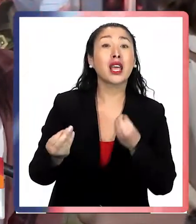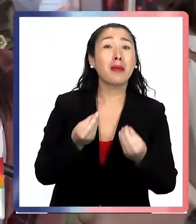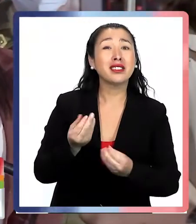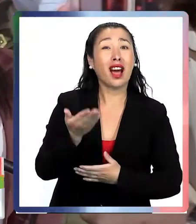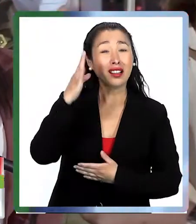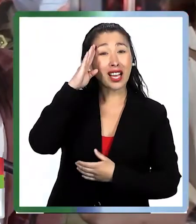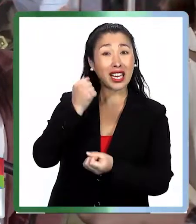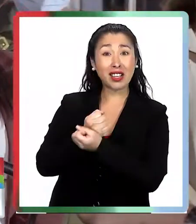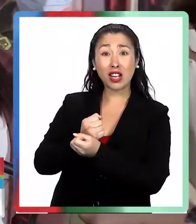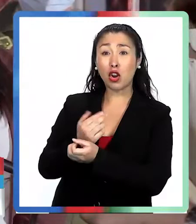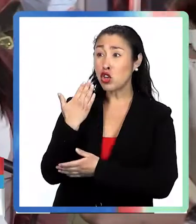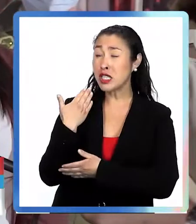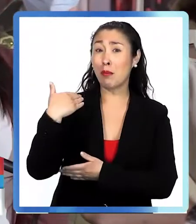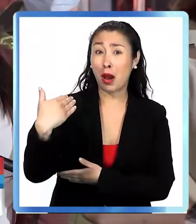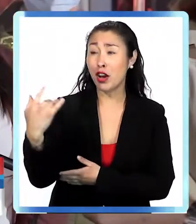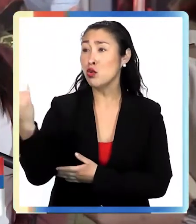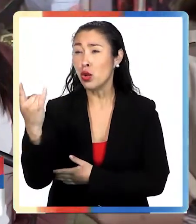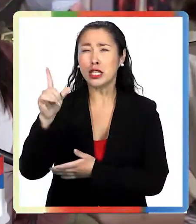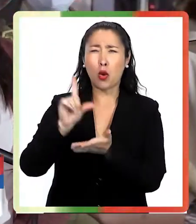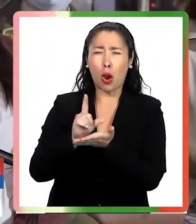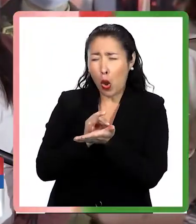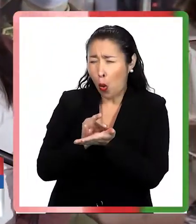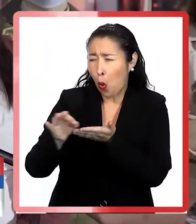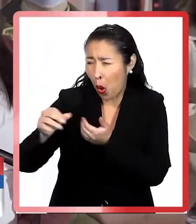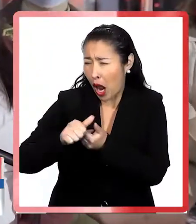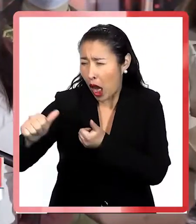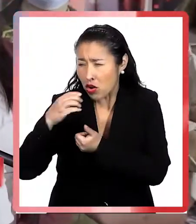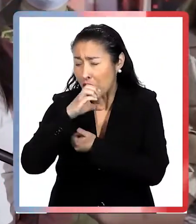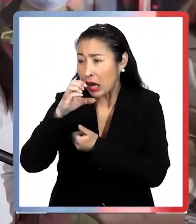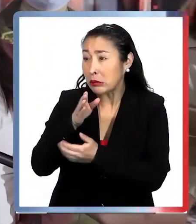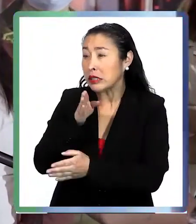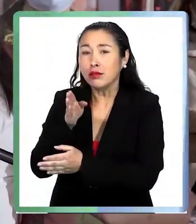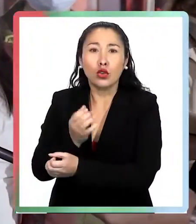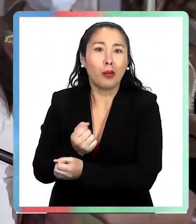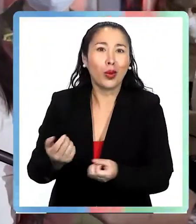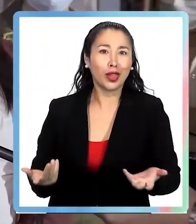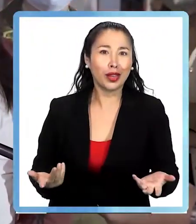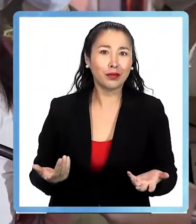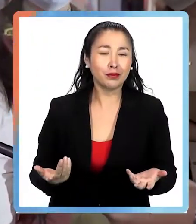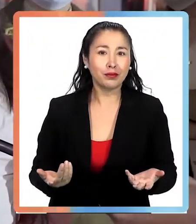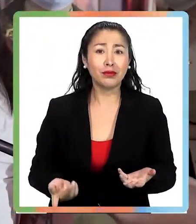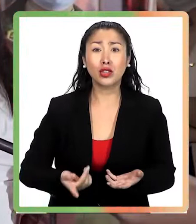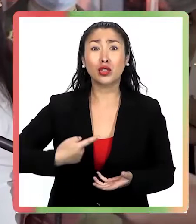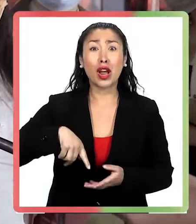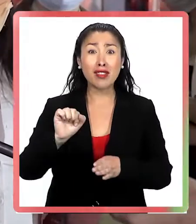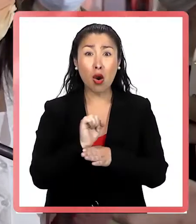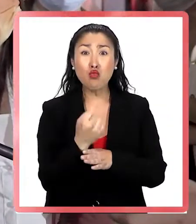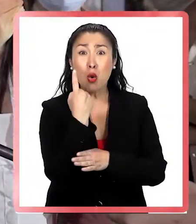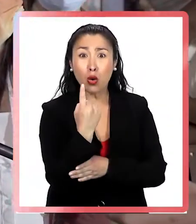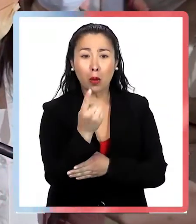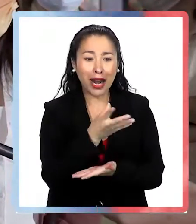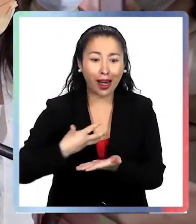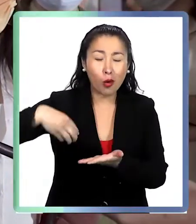tenían en qué acudir a los llamados de los sectores rurales, principalmente, que son más alejados. Estábamos con un carro